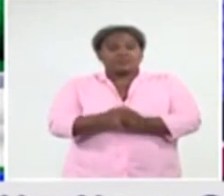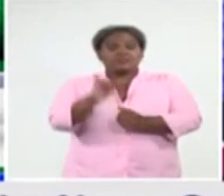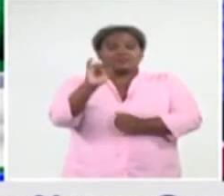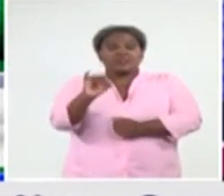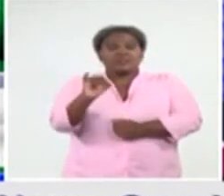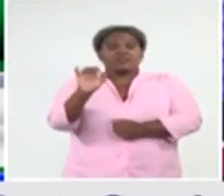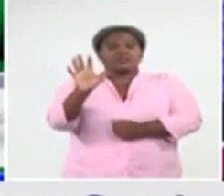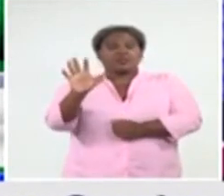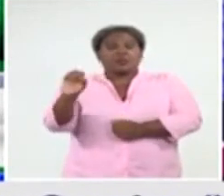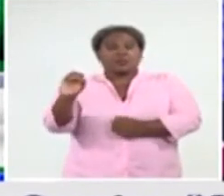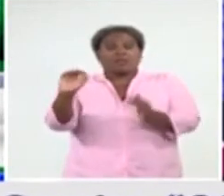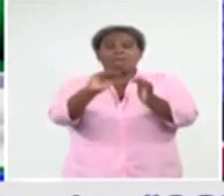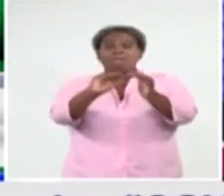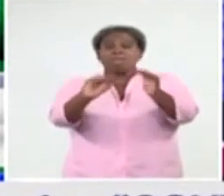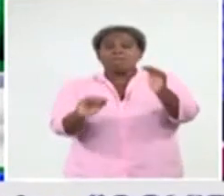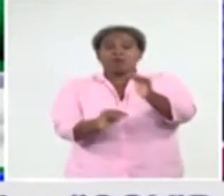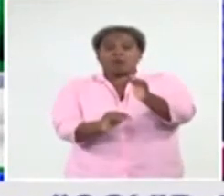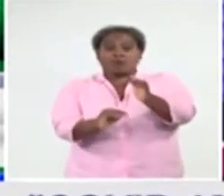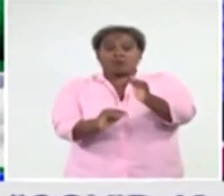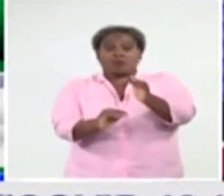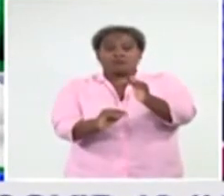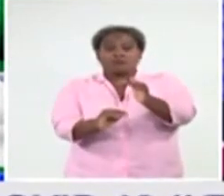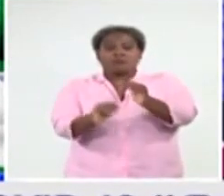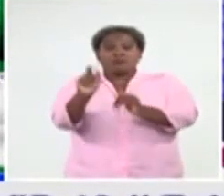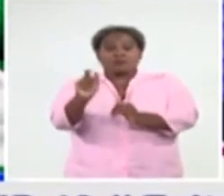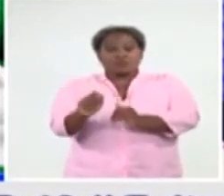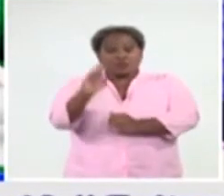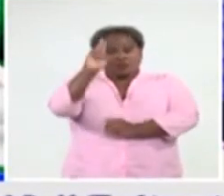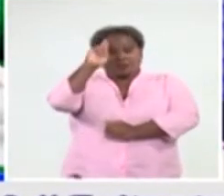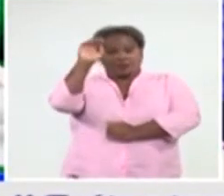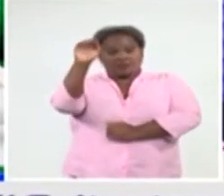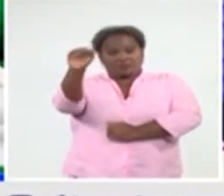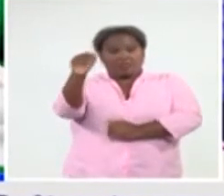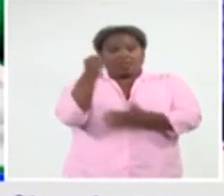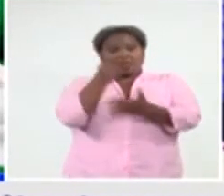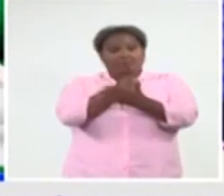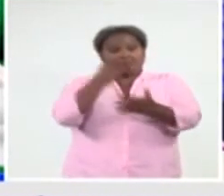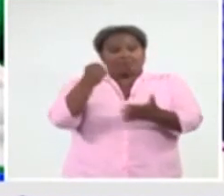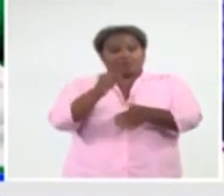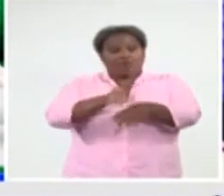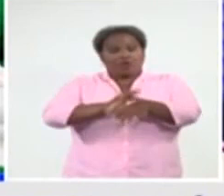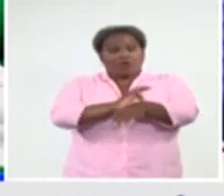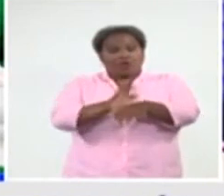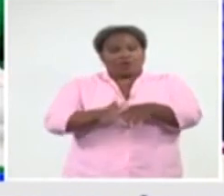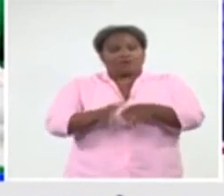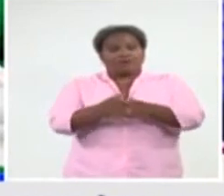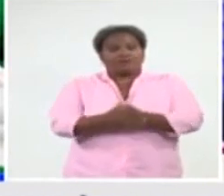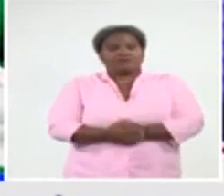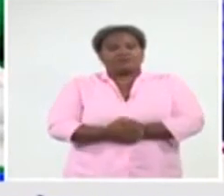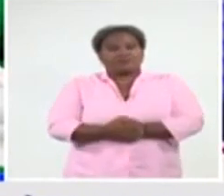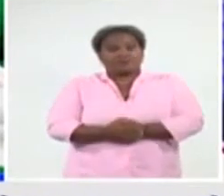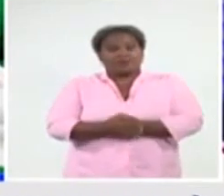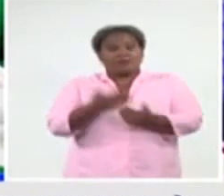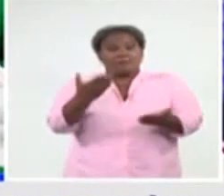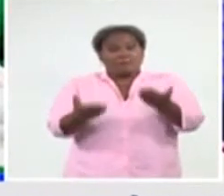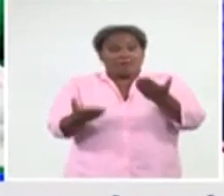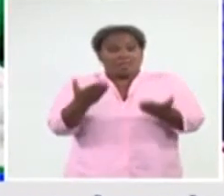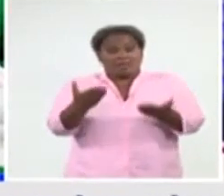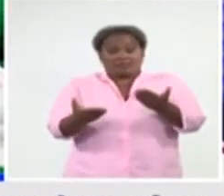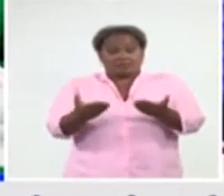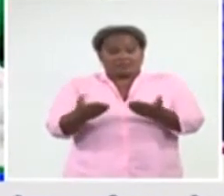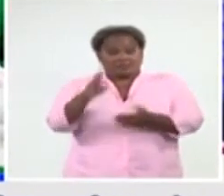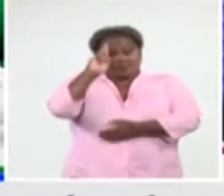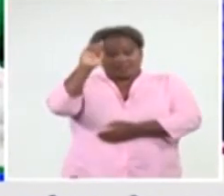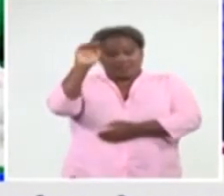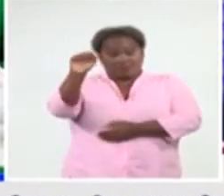650 menos que los que se diagnosticaron en el día de ayer. Por lo tanto, el número de activos se